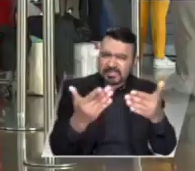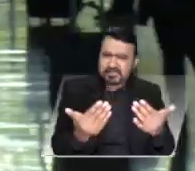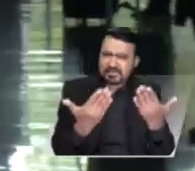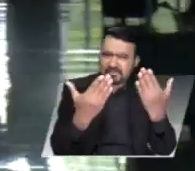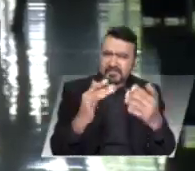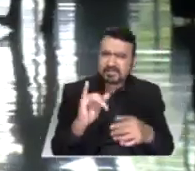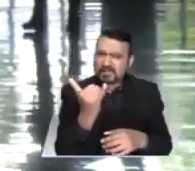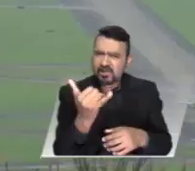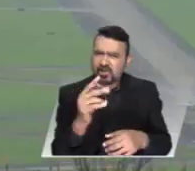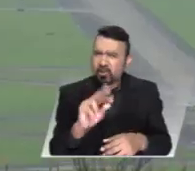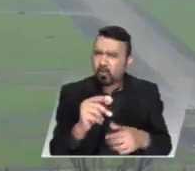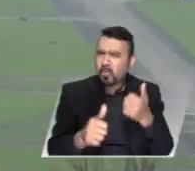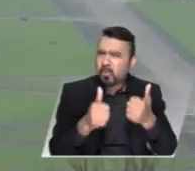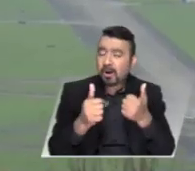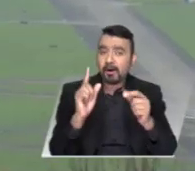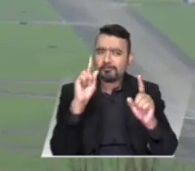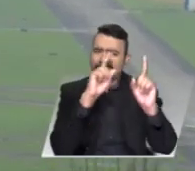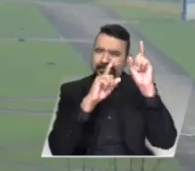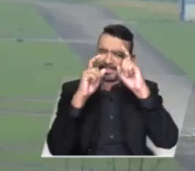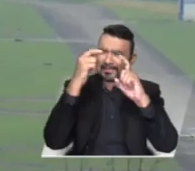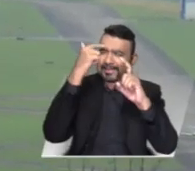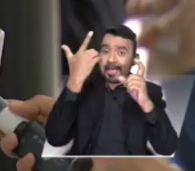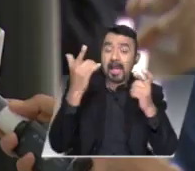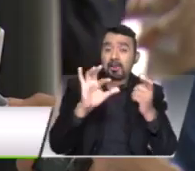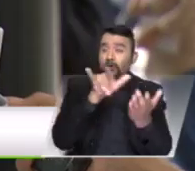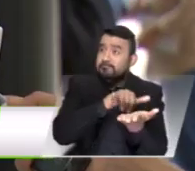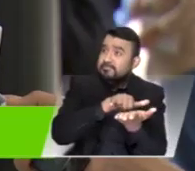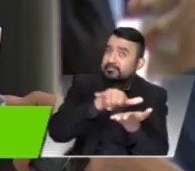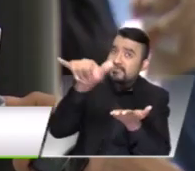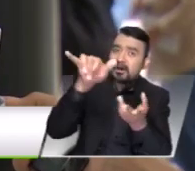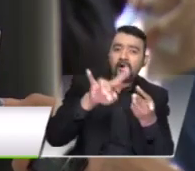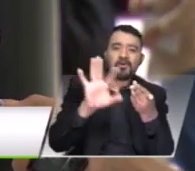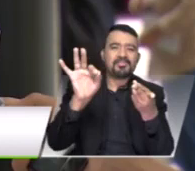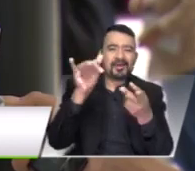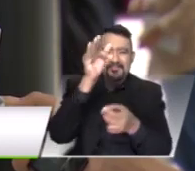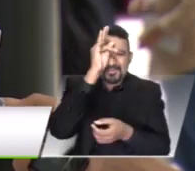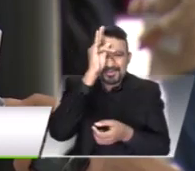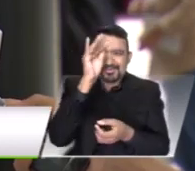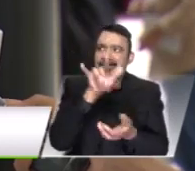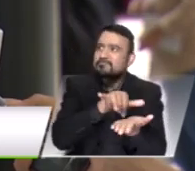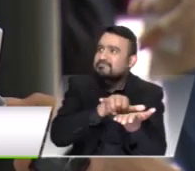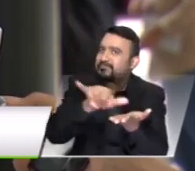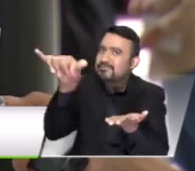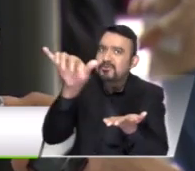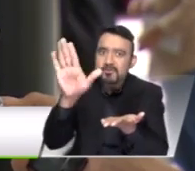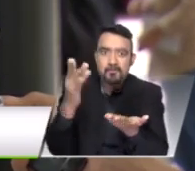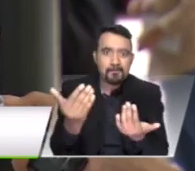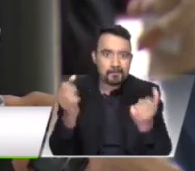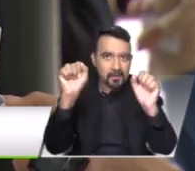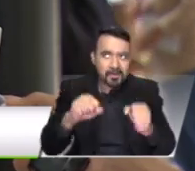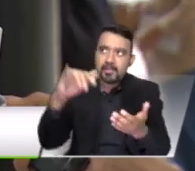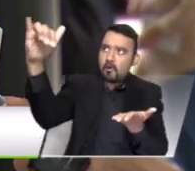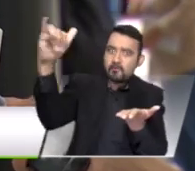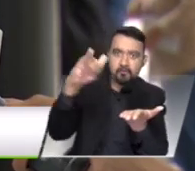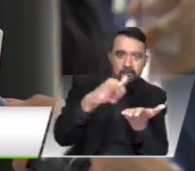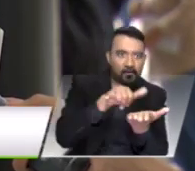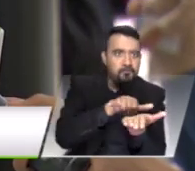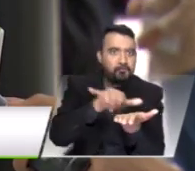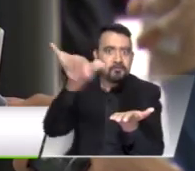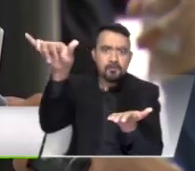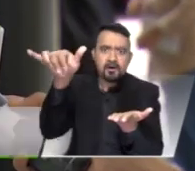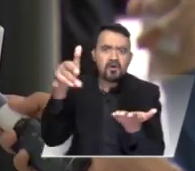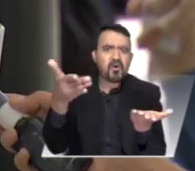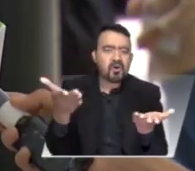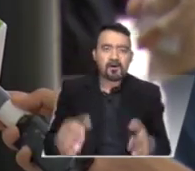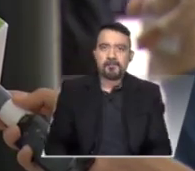pasajeros, servicio médico y operación militar. Los aeropuertos hoy en día son considerados como punto de intercambio modal, entonces es importante,